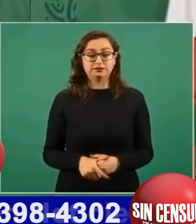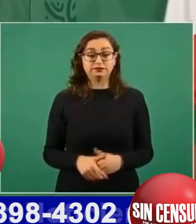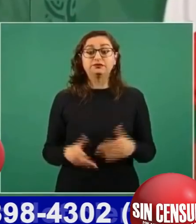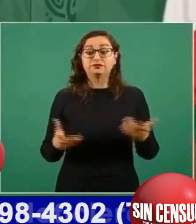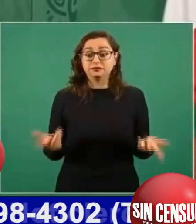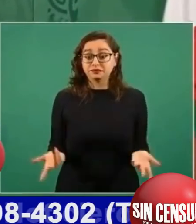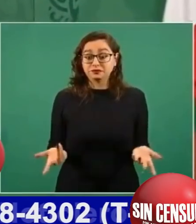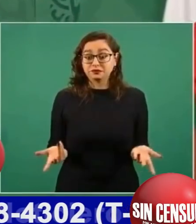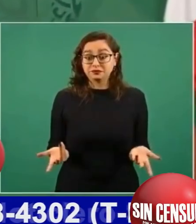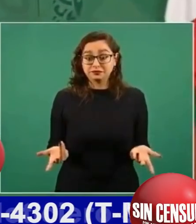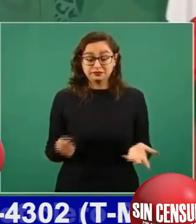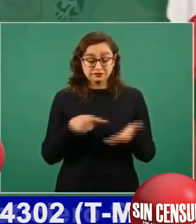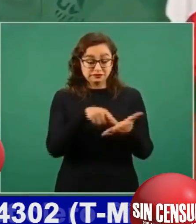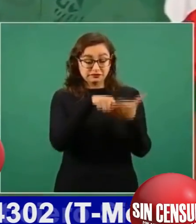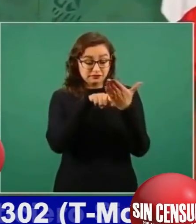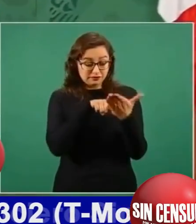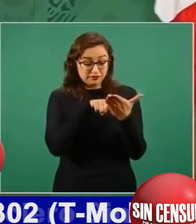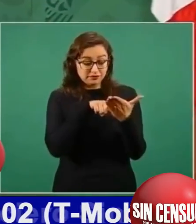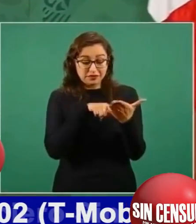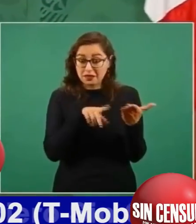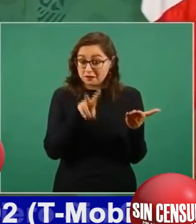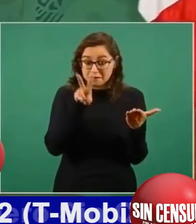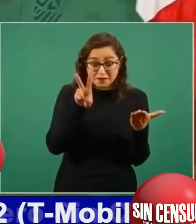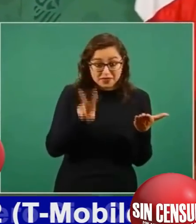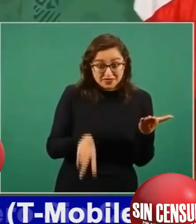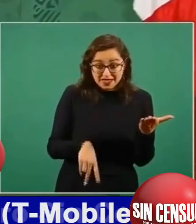no hay elementos,